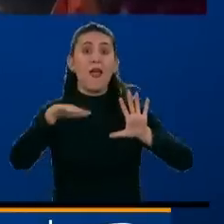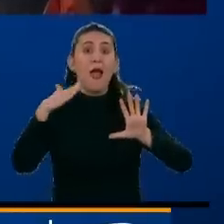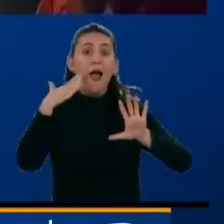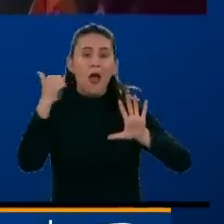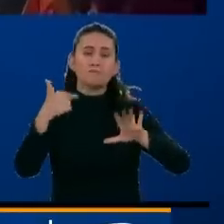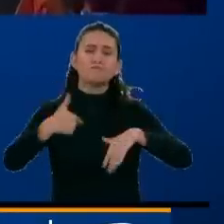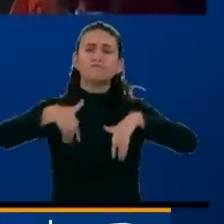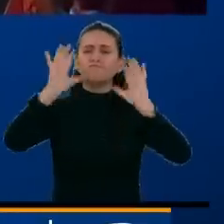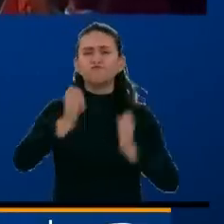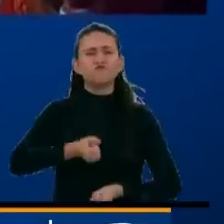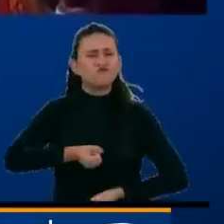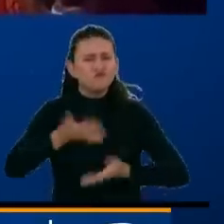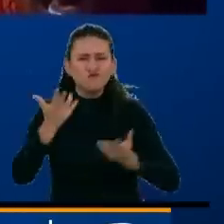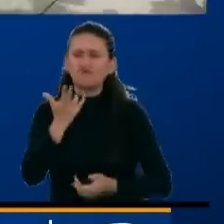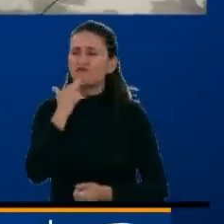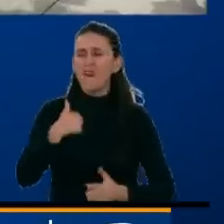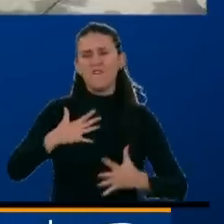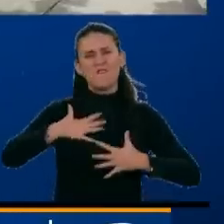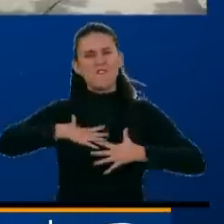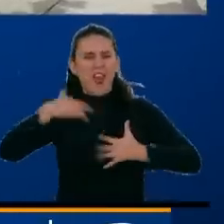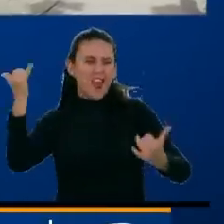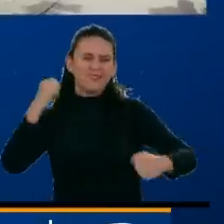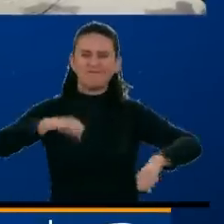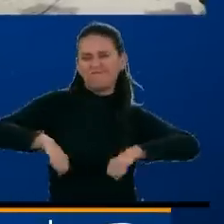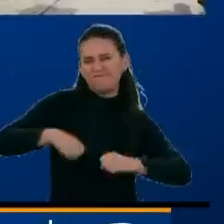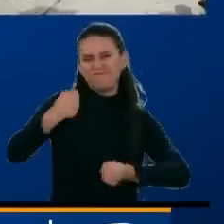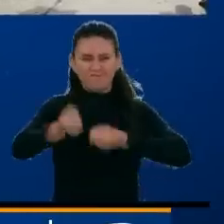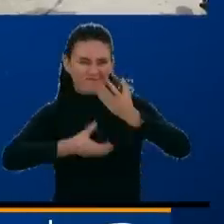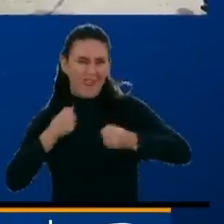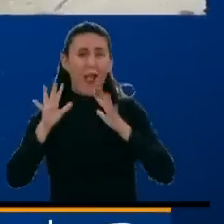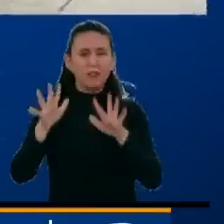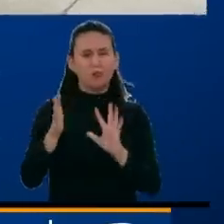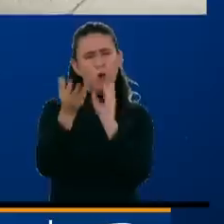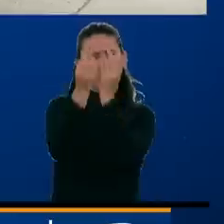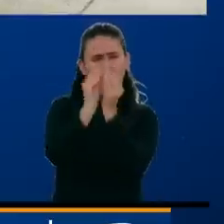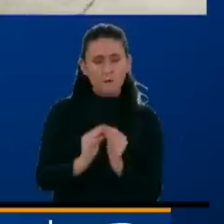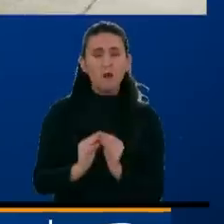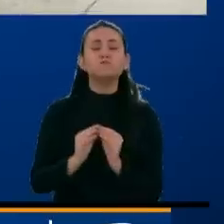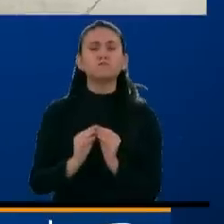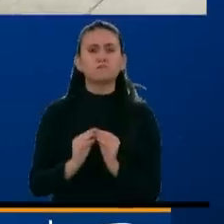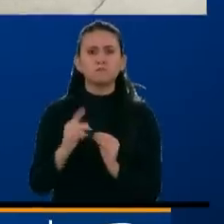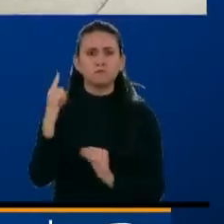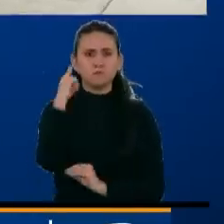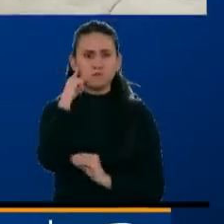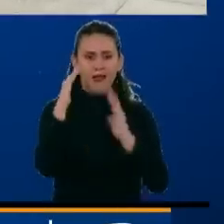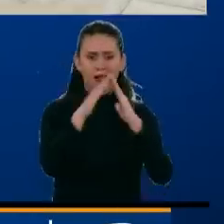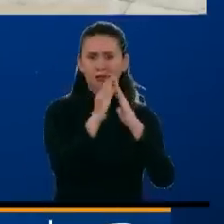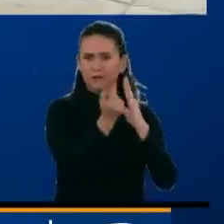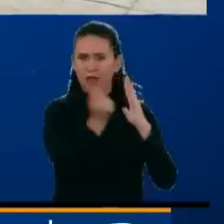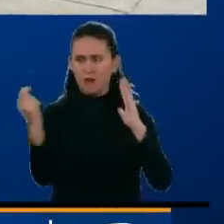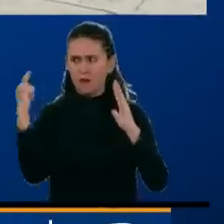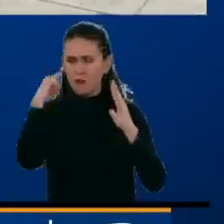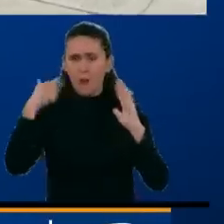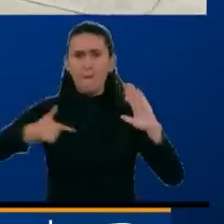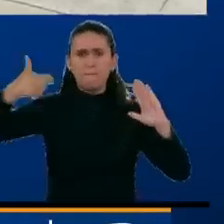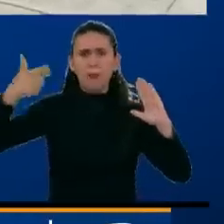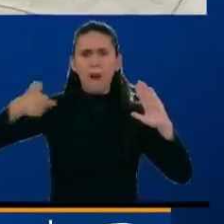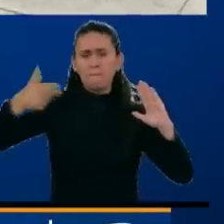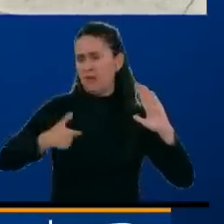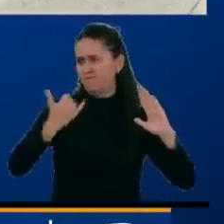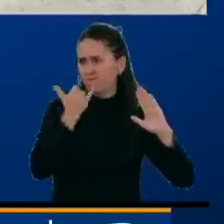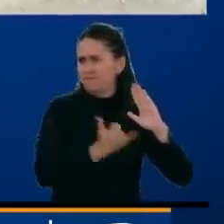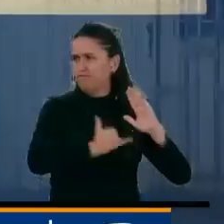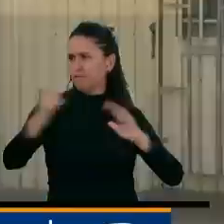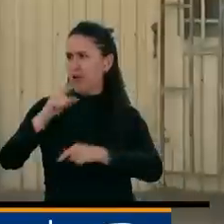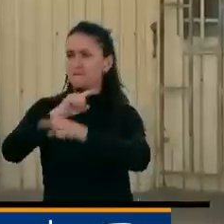espontánea y feliz al momento de los hechos los vecinos escucharon los disparos e hicieron un llamado urgente a las